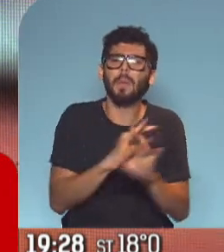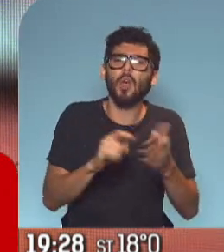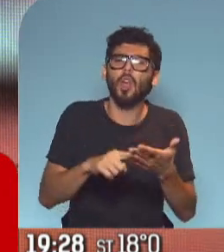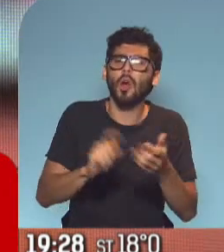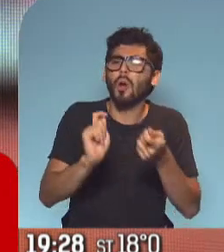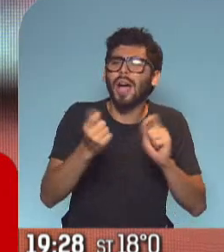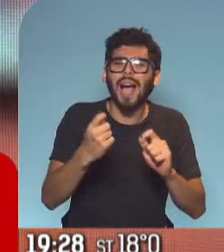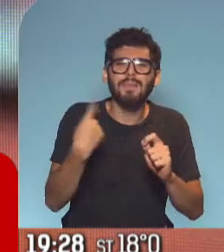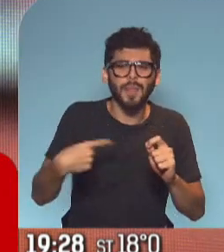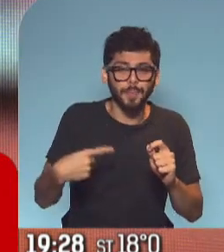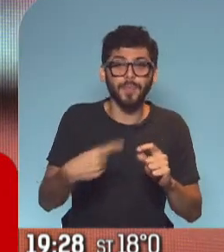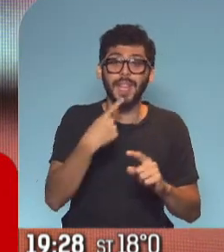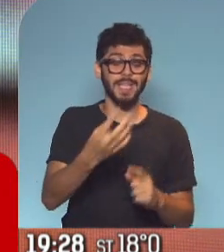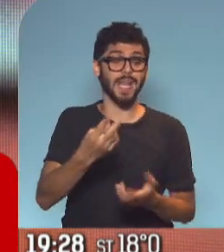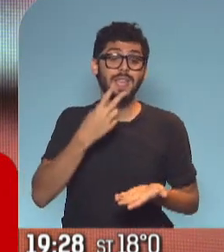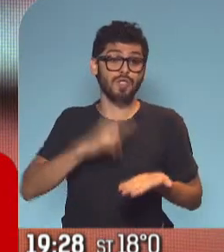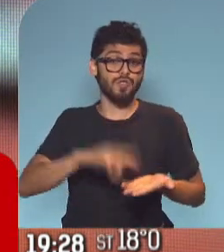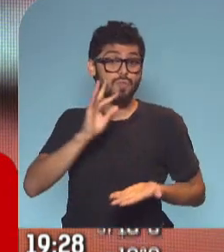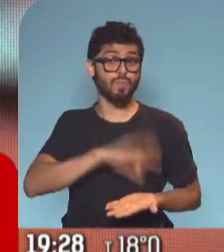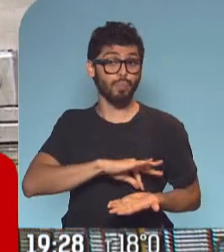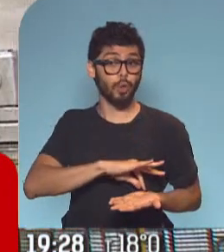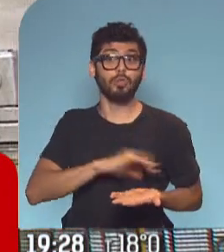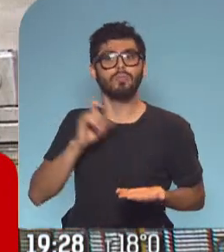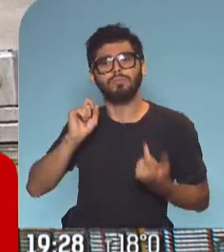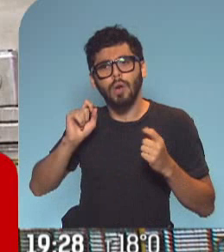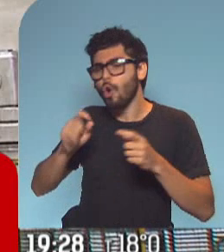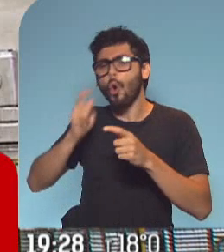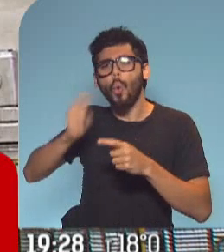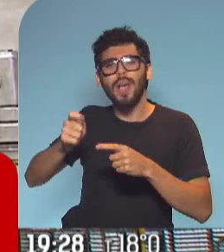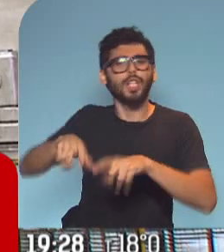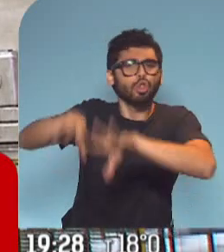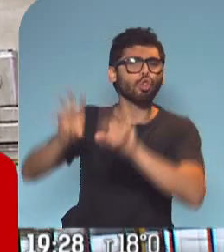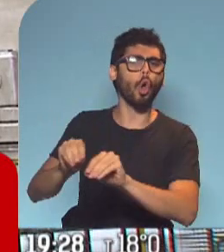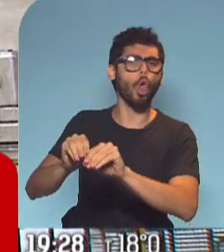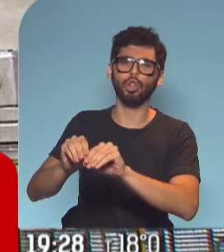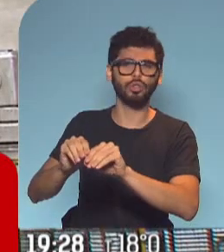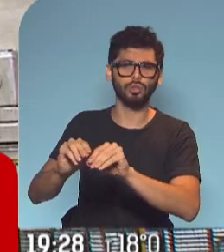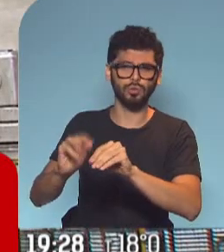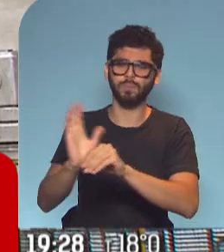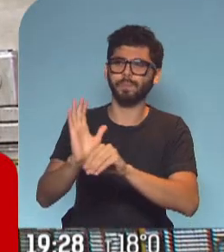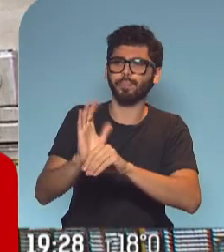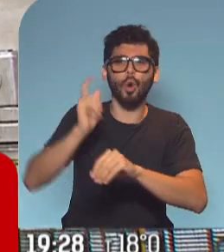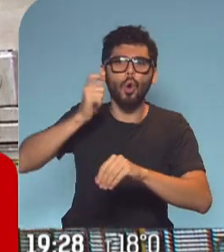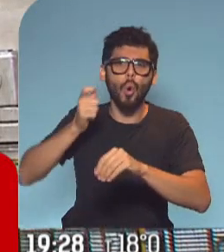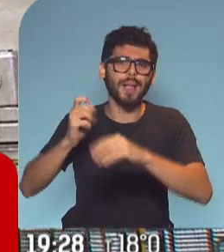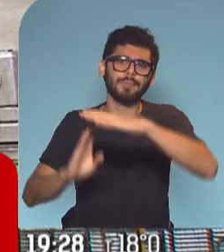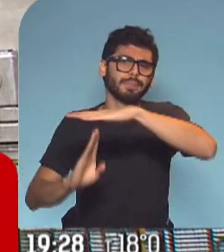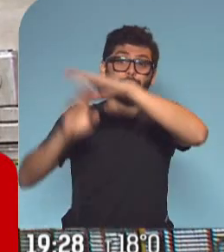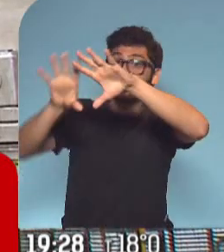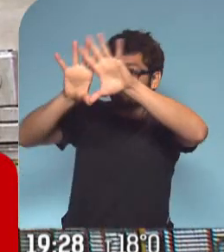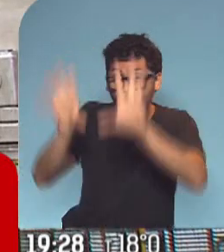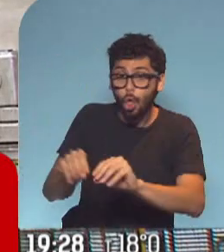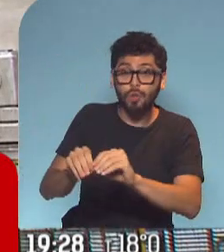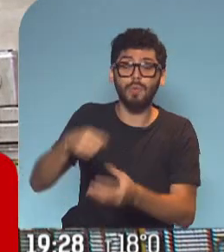extensivo le importar ganancias a la totalidad de los jueces magistrados fiscales los que los altos cargos del poder judicial algo que hoy